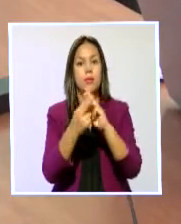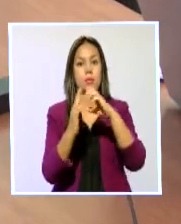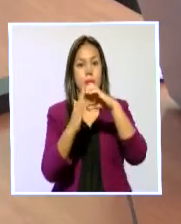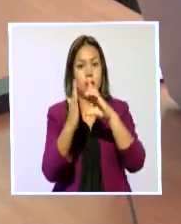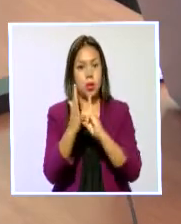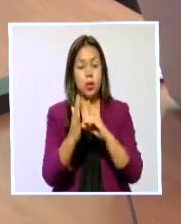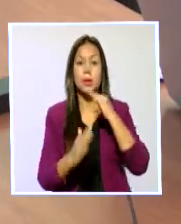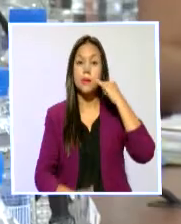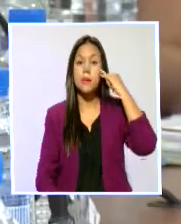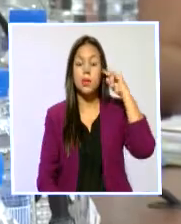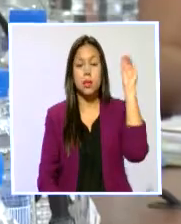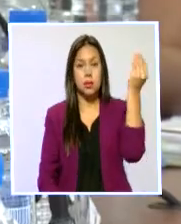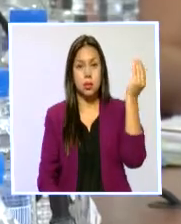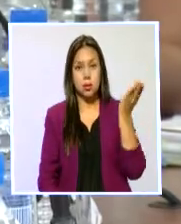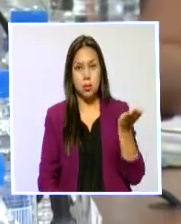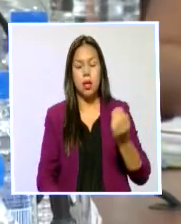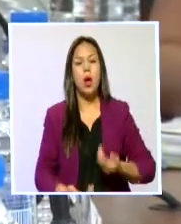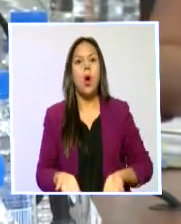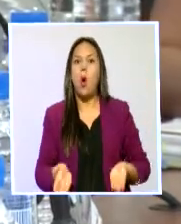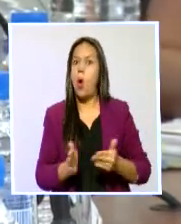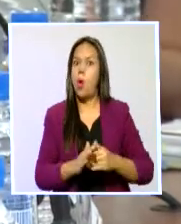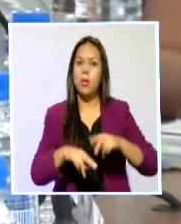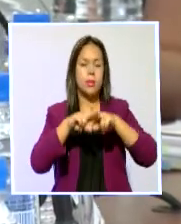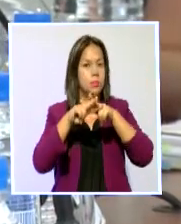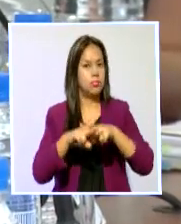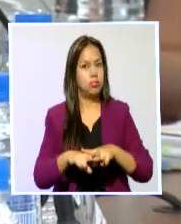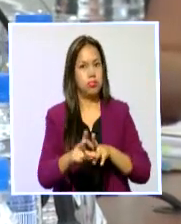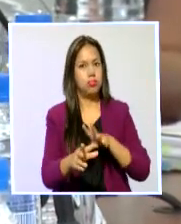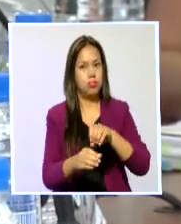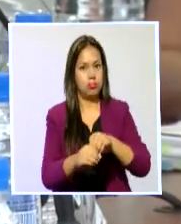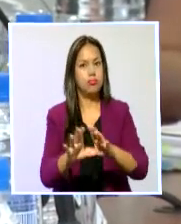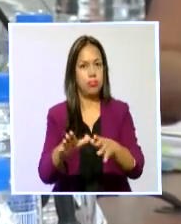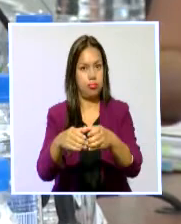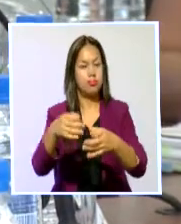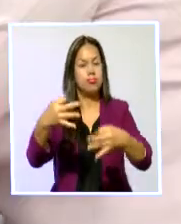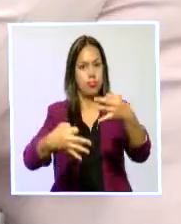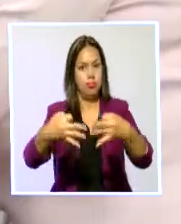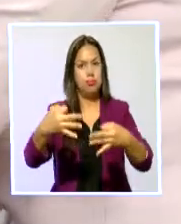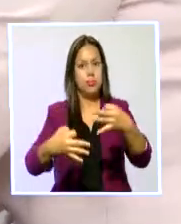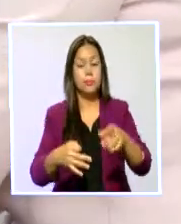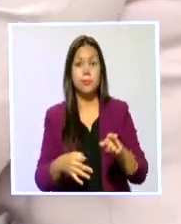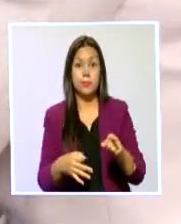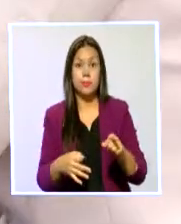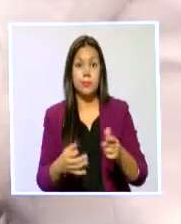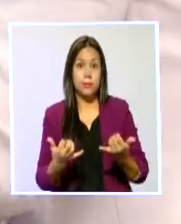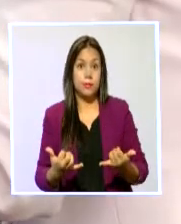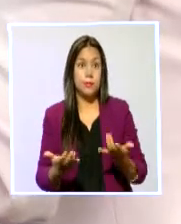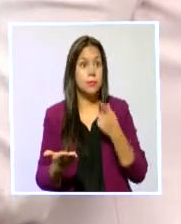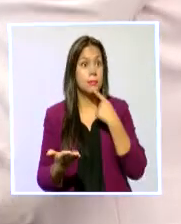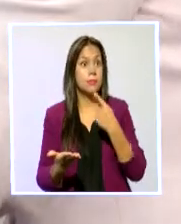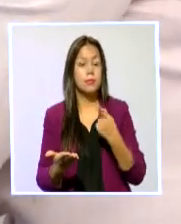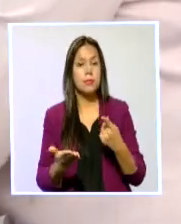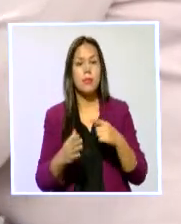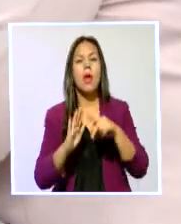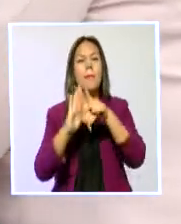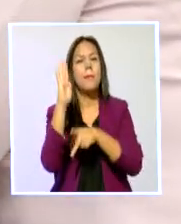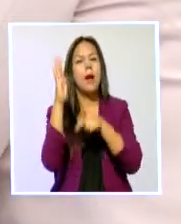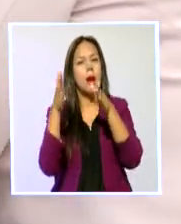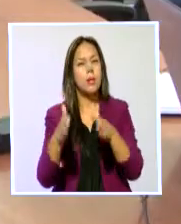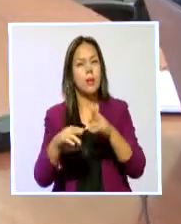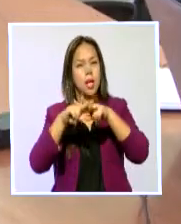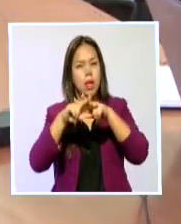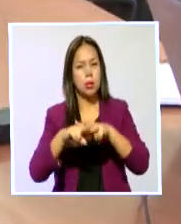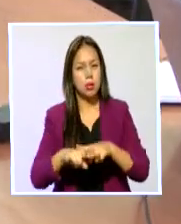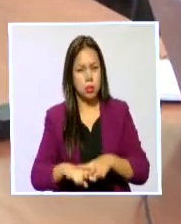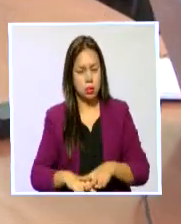de la Niñez y Adolescencia vuelve a revisión al interior de la Comisión de Justicia. En esta ocasión, los parlamentarios revisaron el